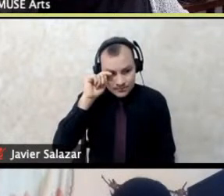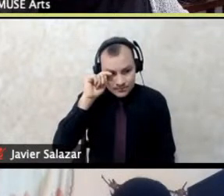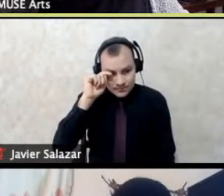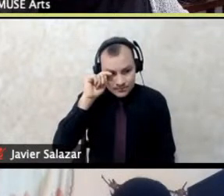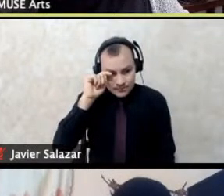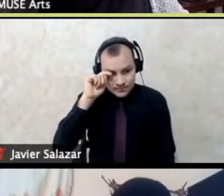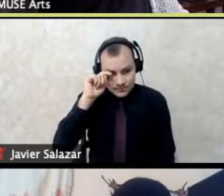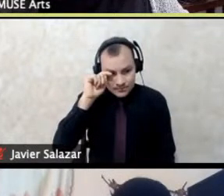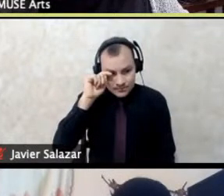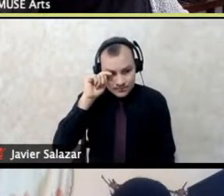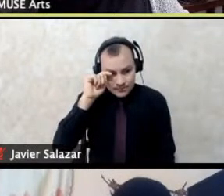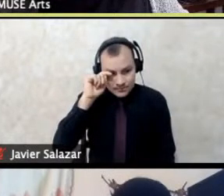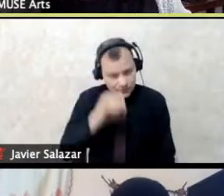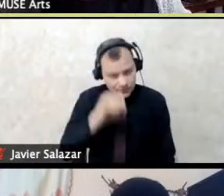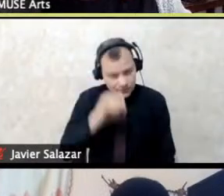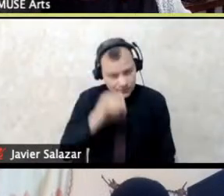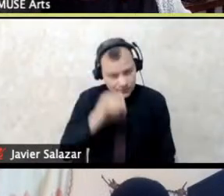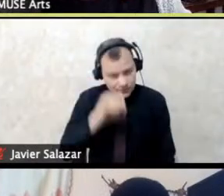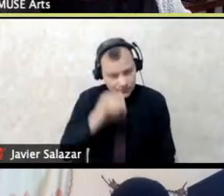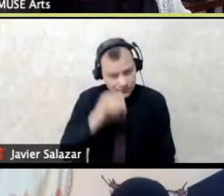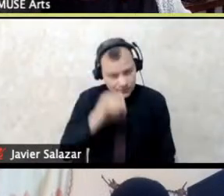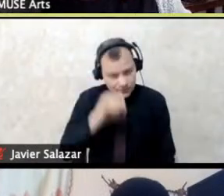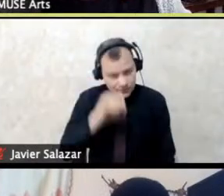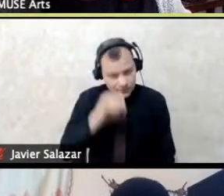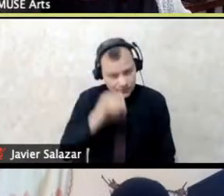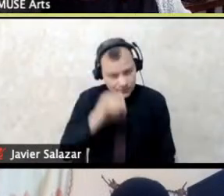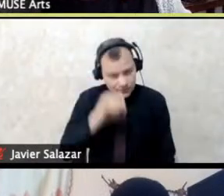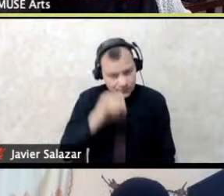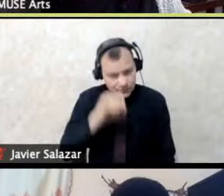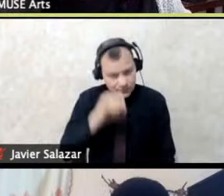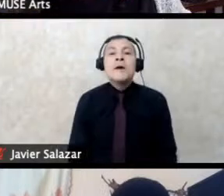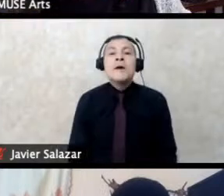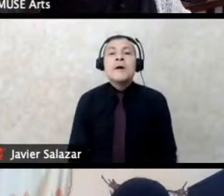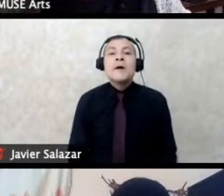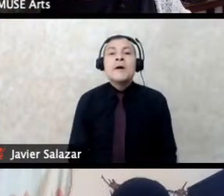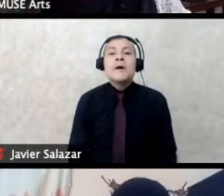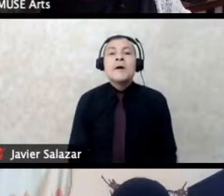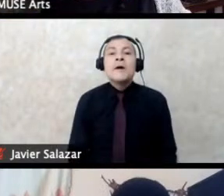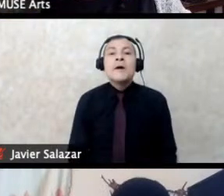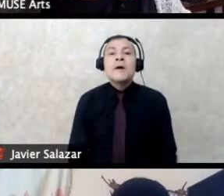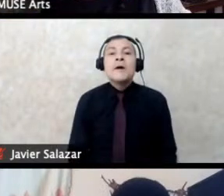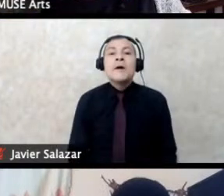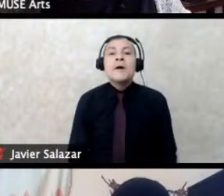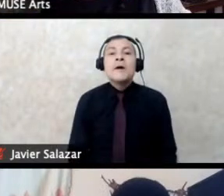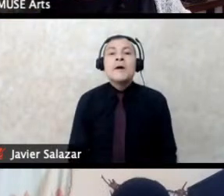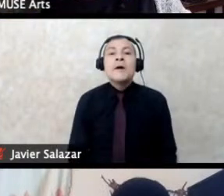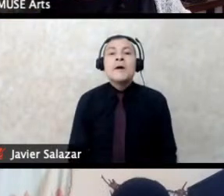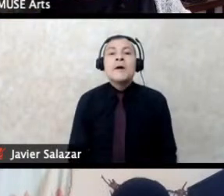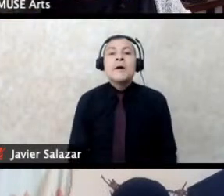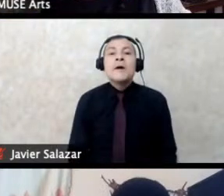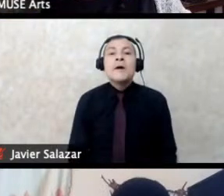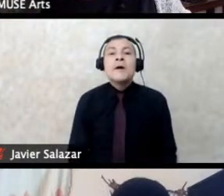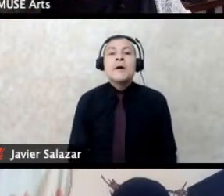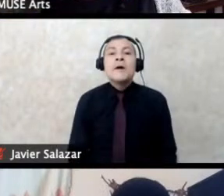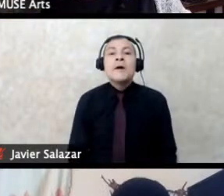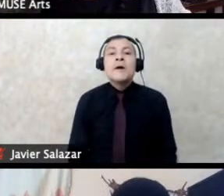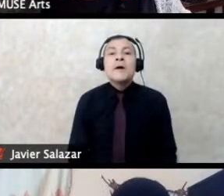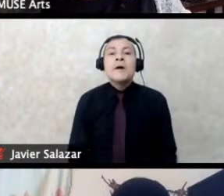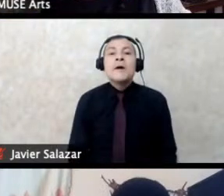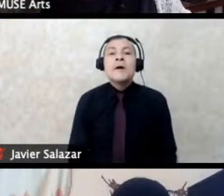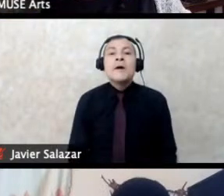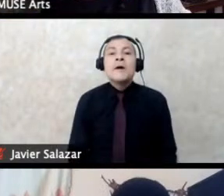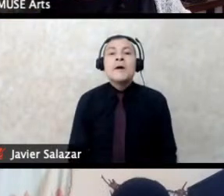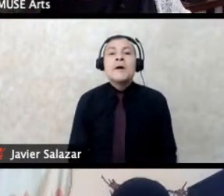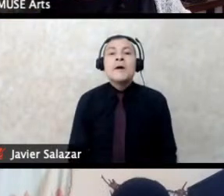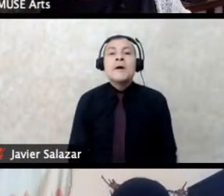Quimbaya. Bueno, cuéntenos entonces un poco más a profundidad. Recuerden que tienen 5 minuticos. Yo les voy a